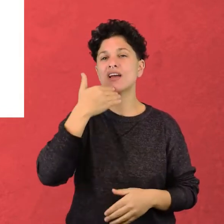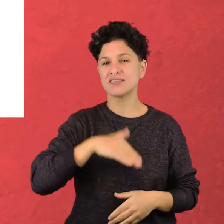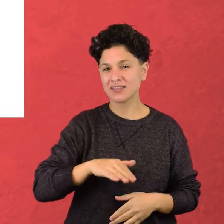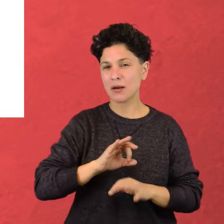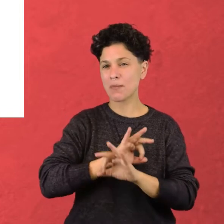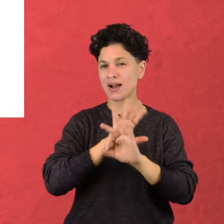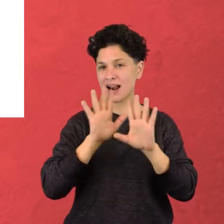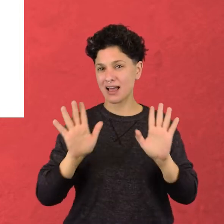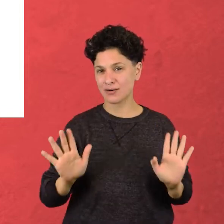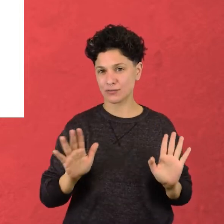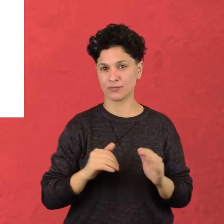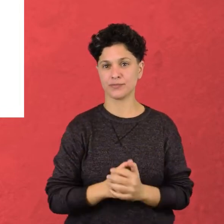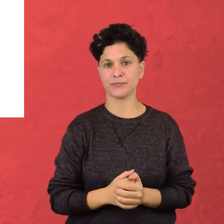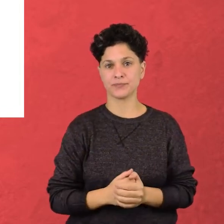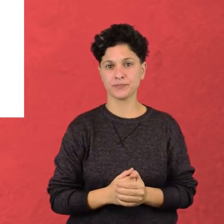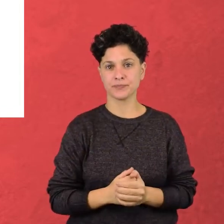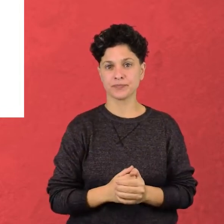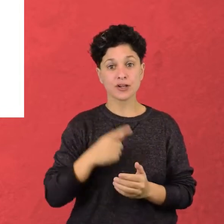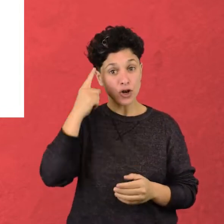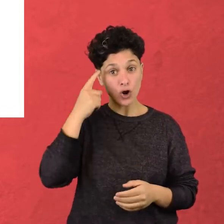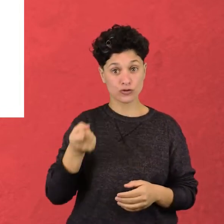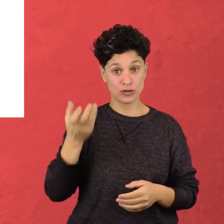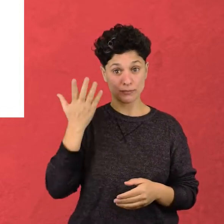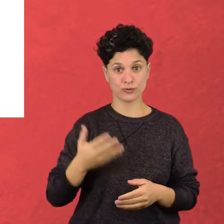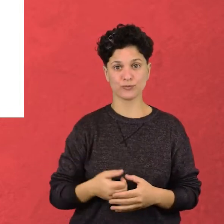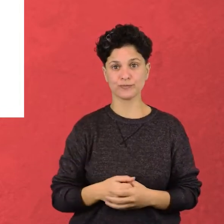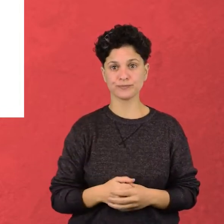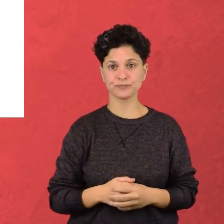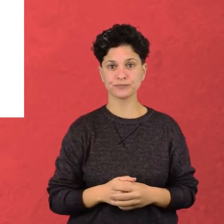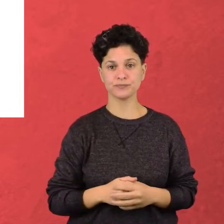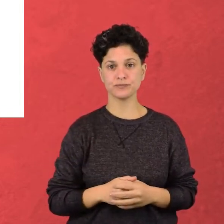de acá. Quizás se les vuelve más comprensible